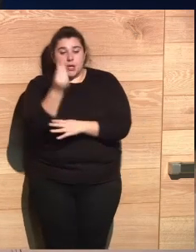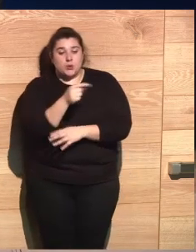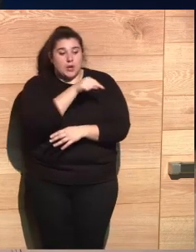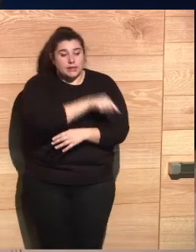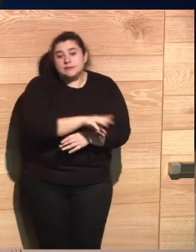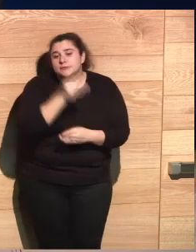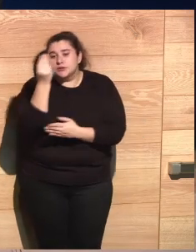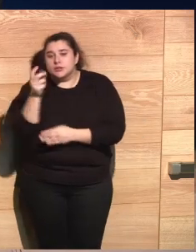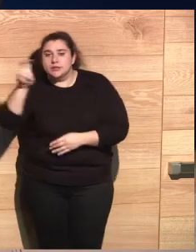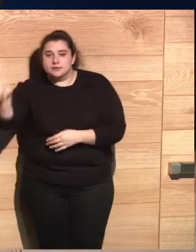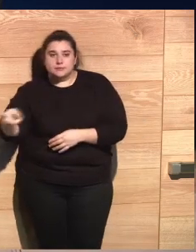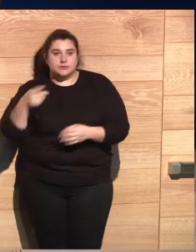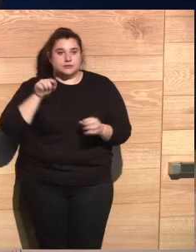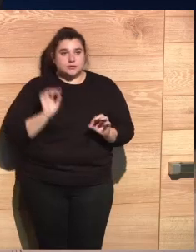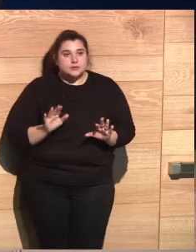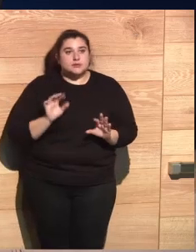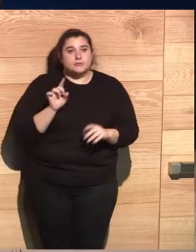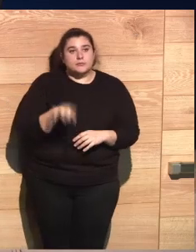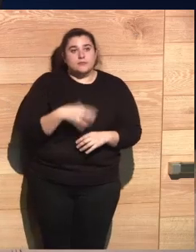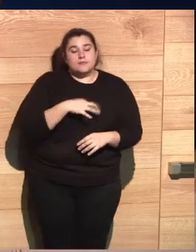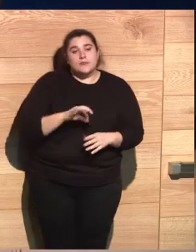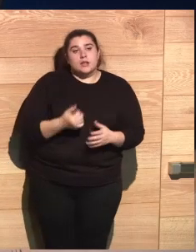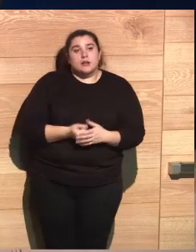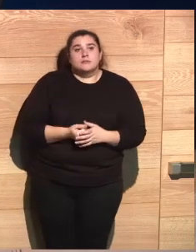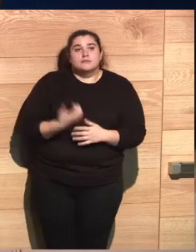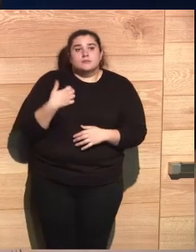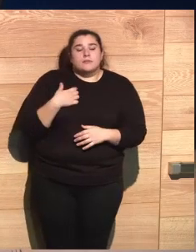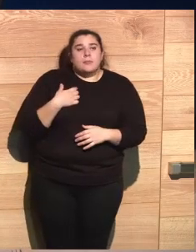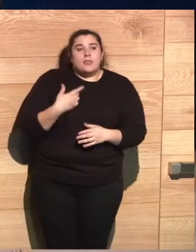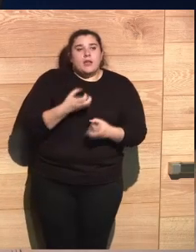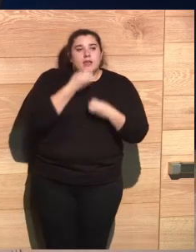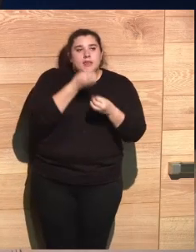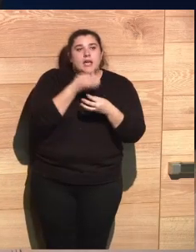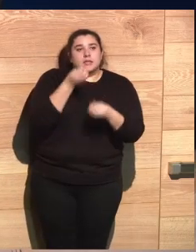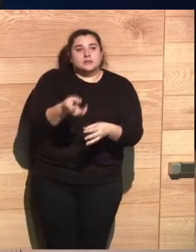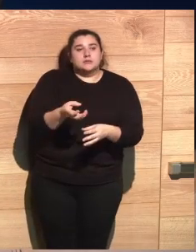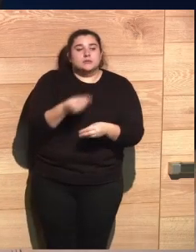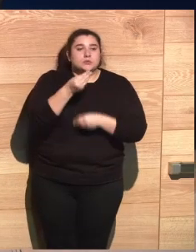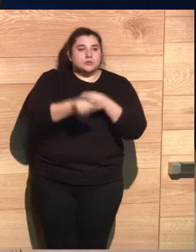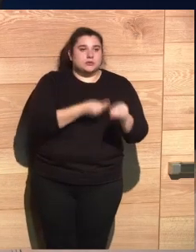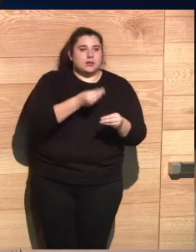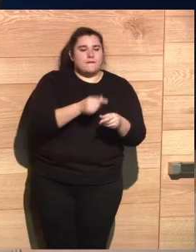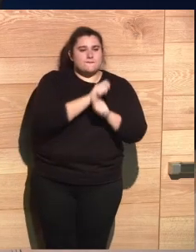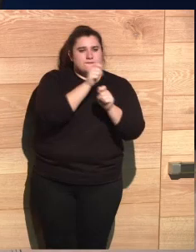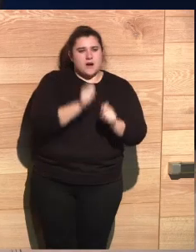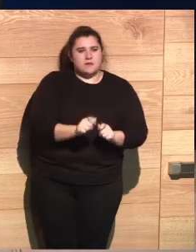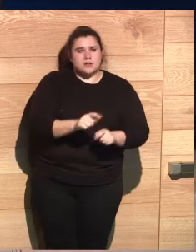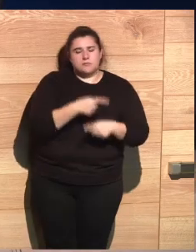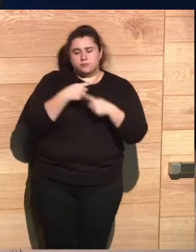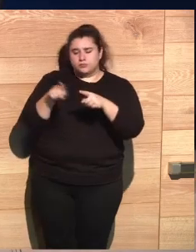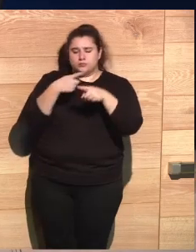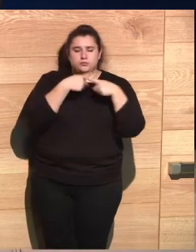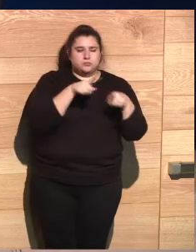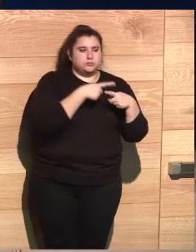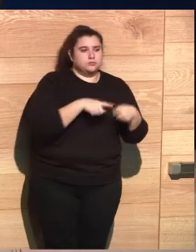Claro. Es decir, los datos se pueden explotar de numerosas maneras. Sí. ¿No? Y aunque... No son